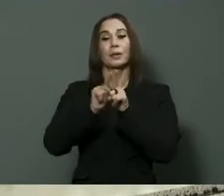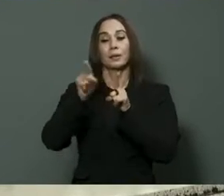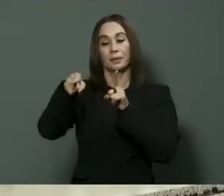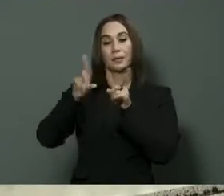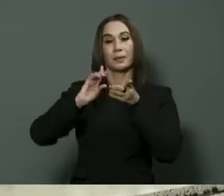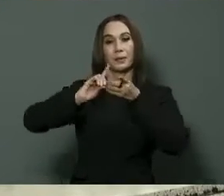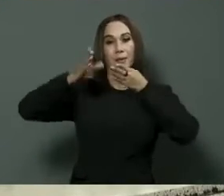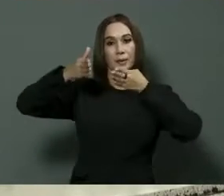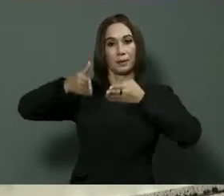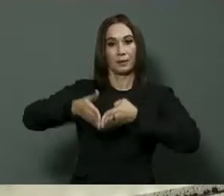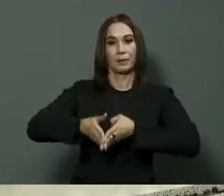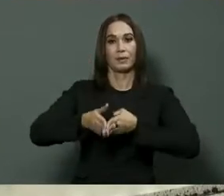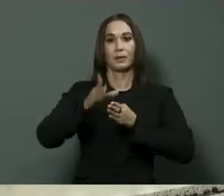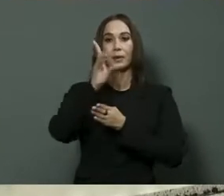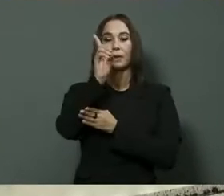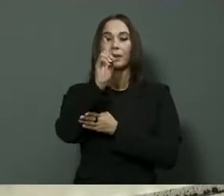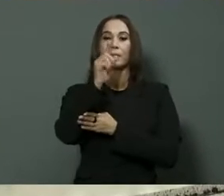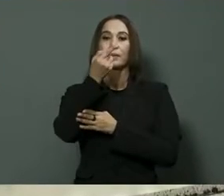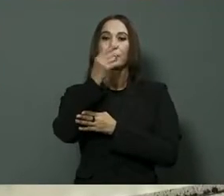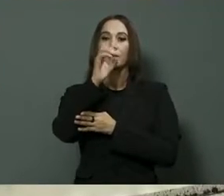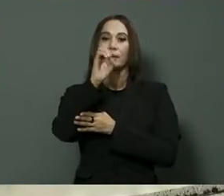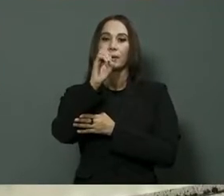director de la DGC,